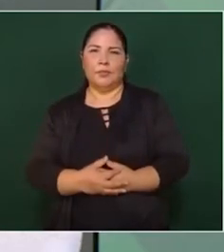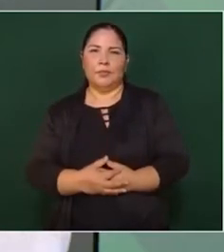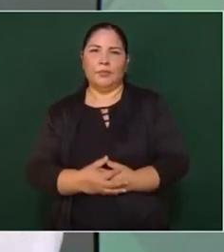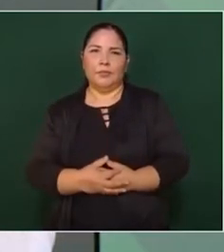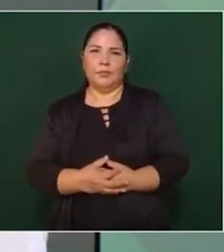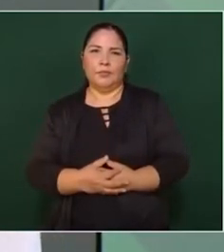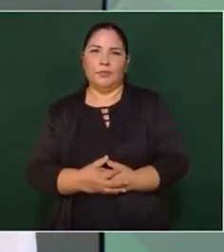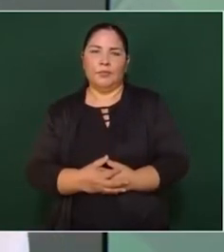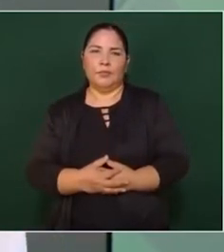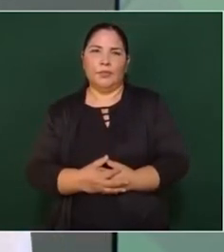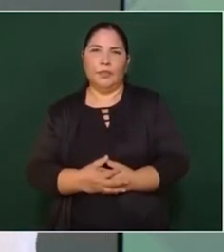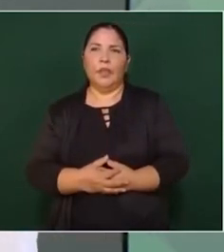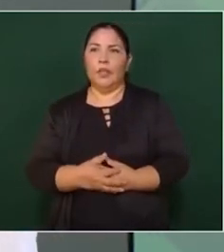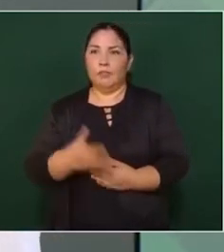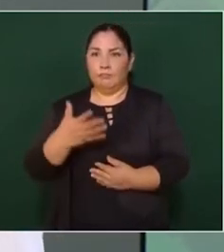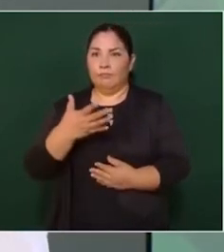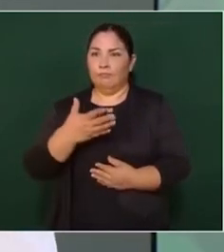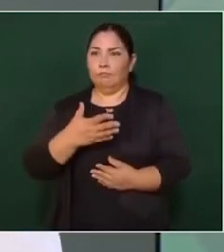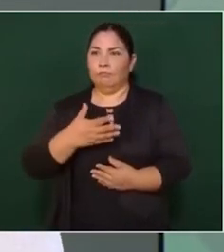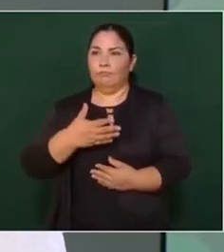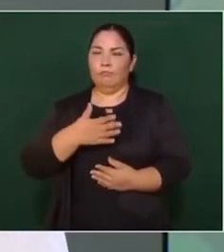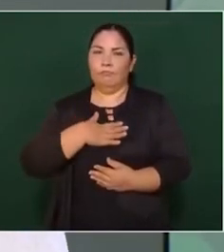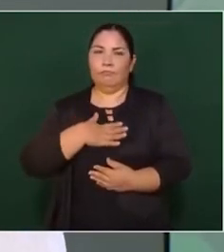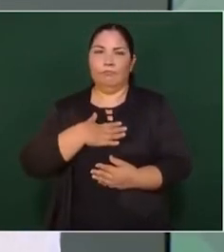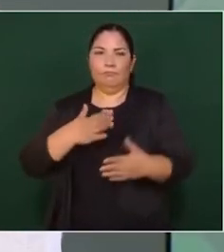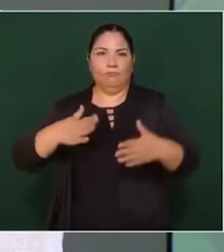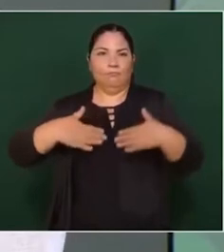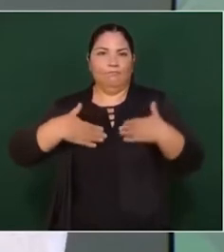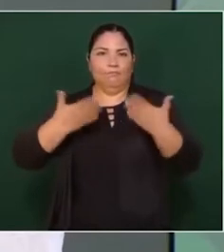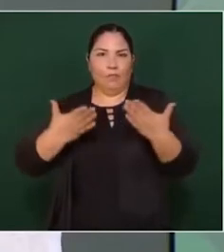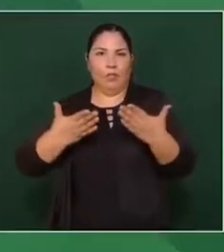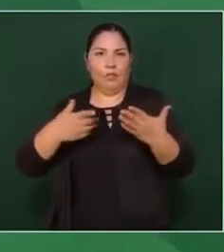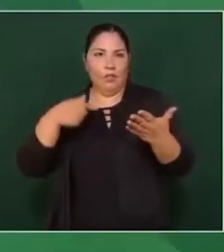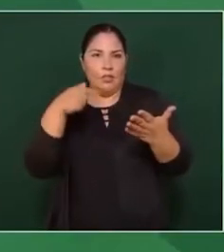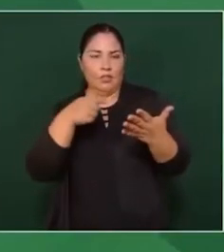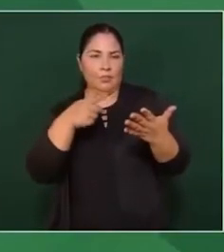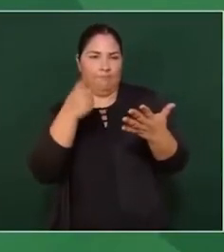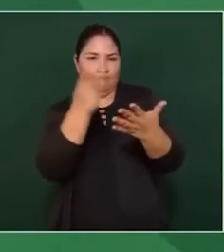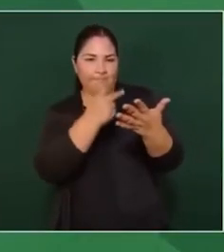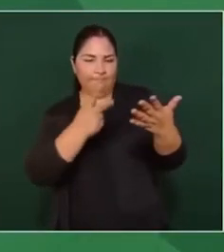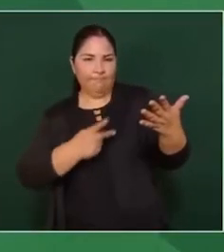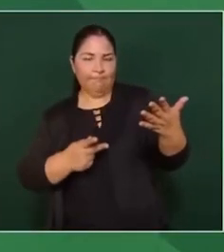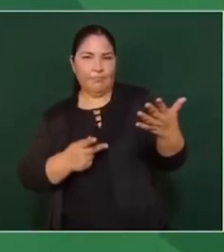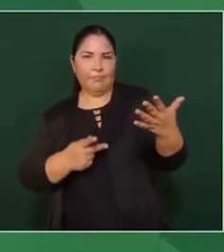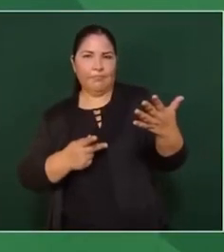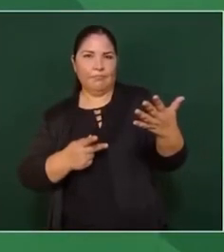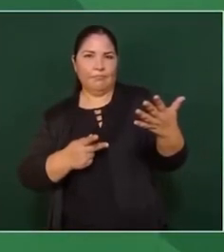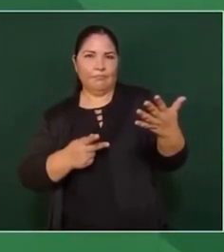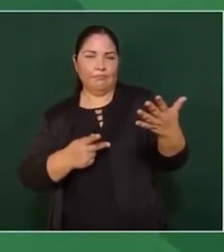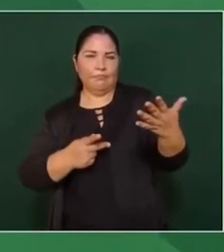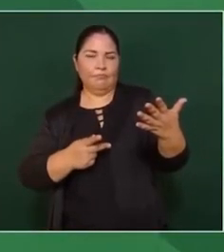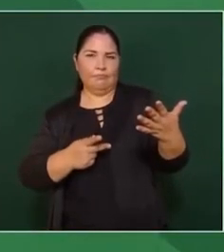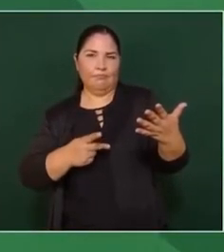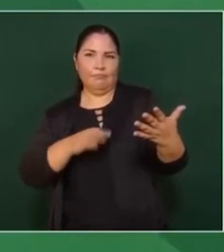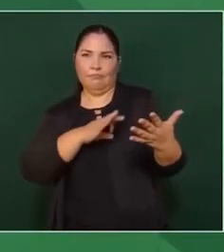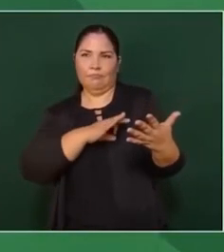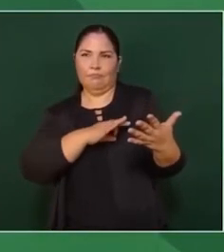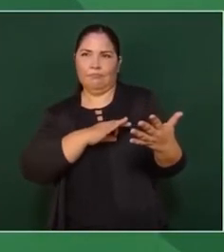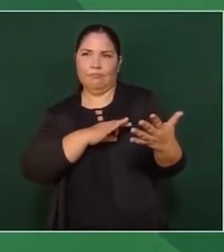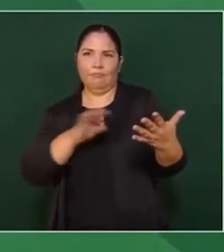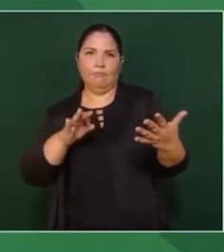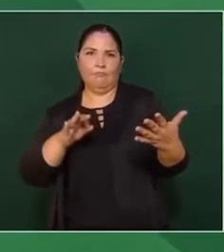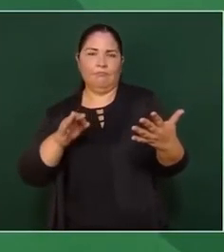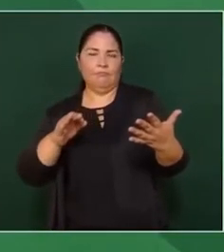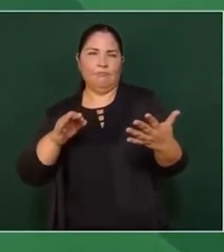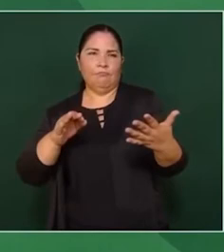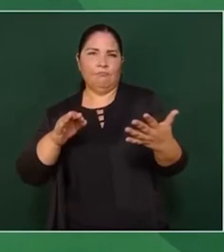y tenemos confianza de que esta estrategia nos va